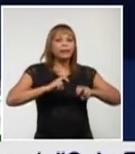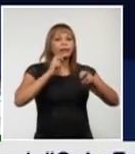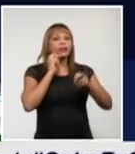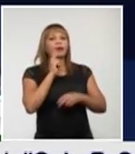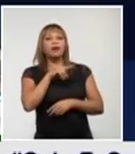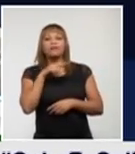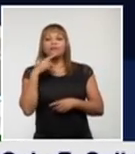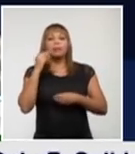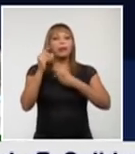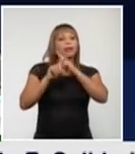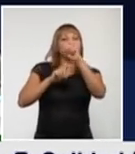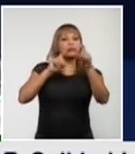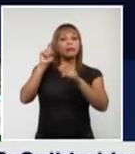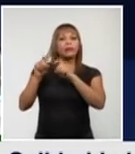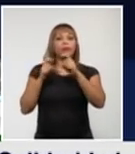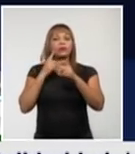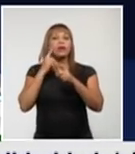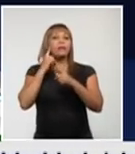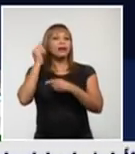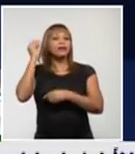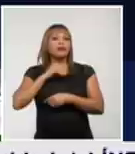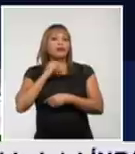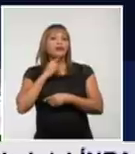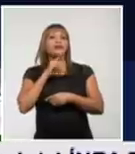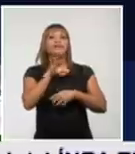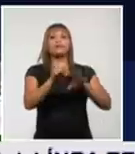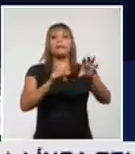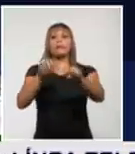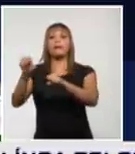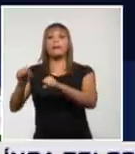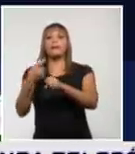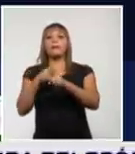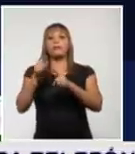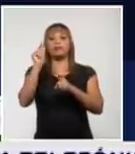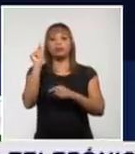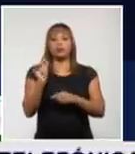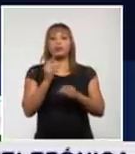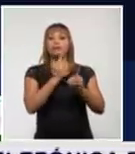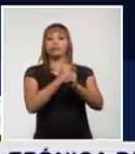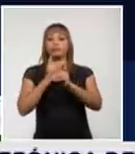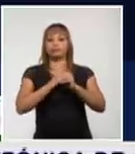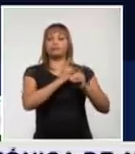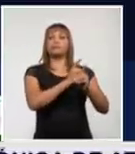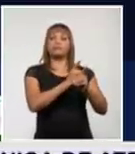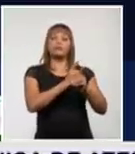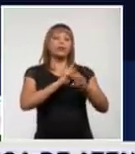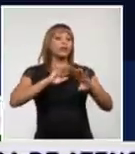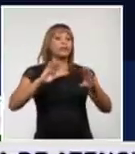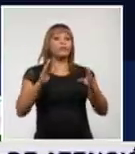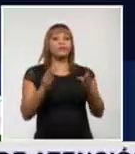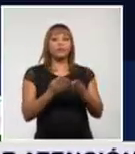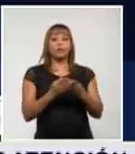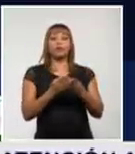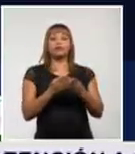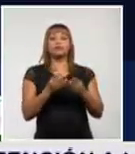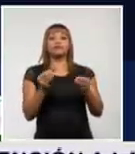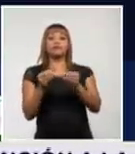identificar, para además poder identificar y aislar todos los contactos que han tenido